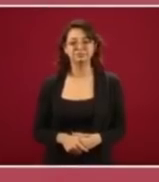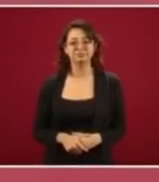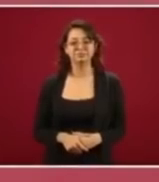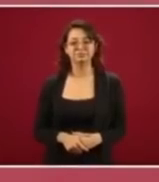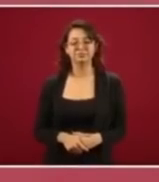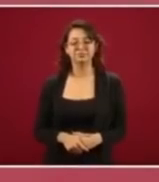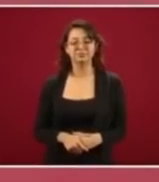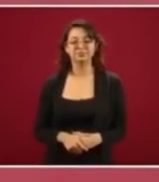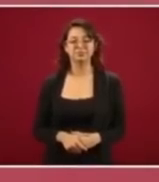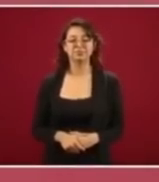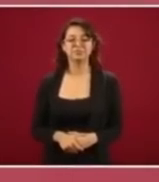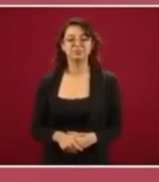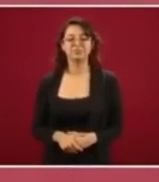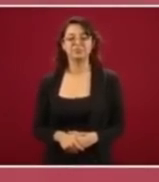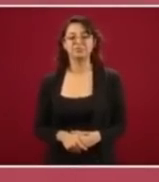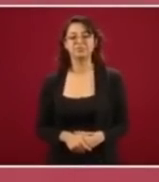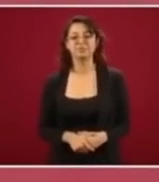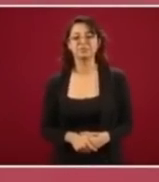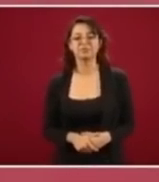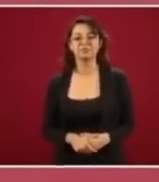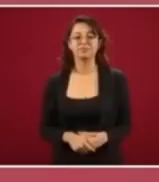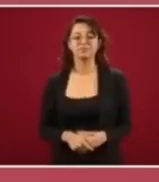¿Cuántas